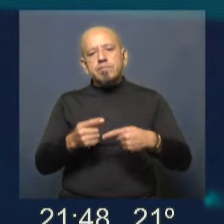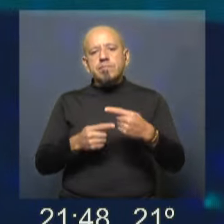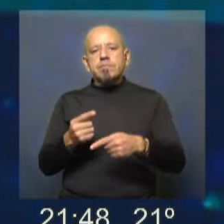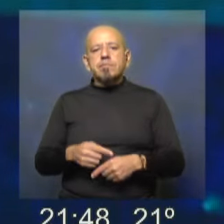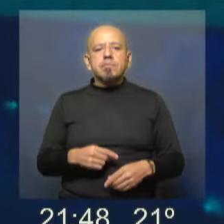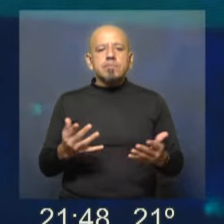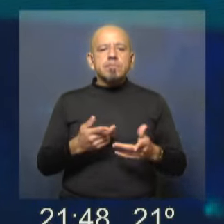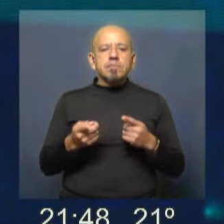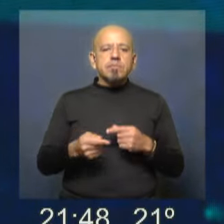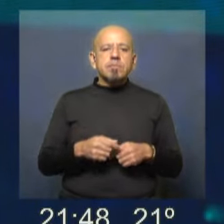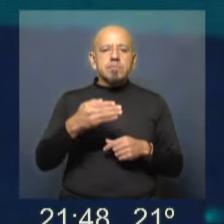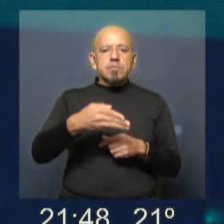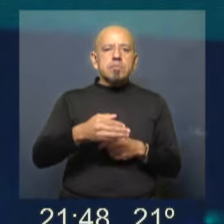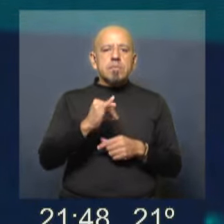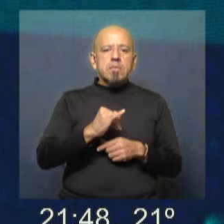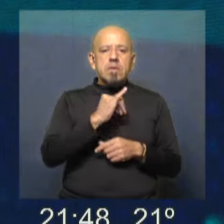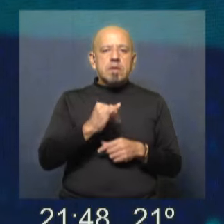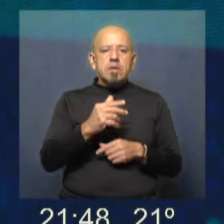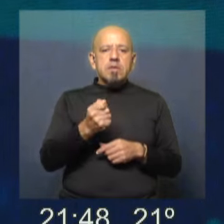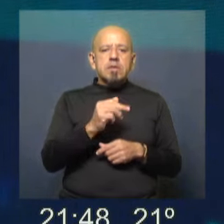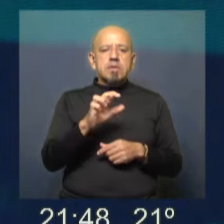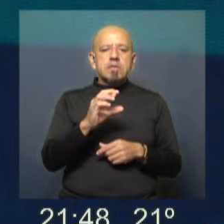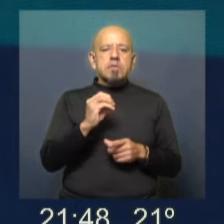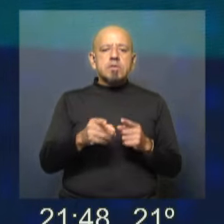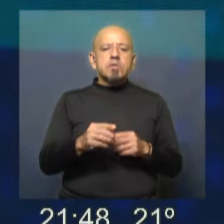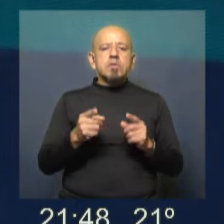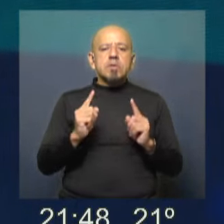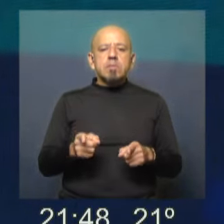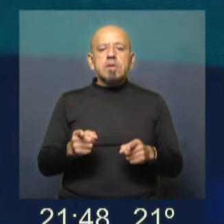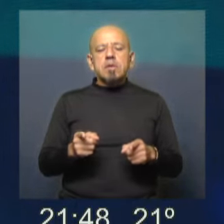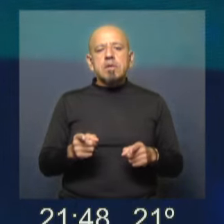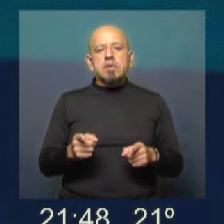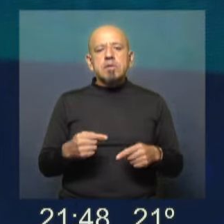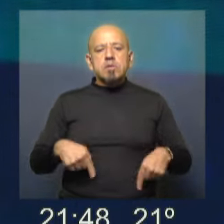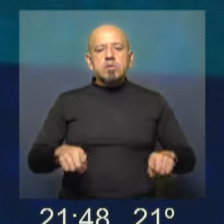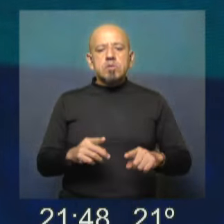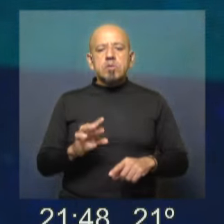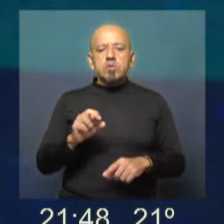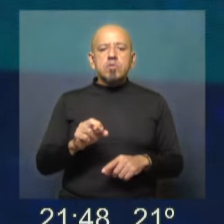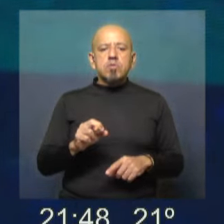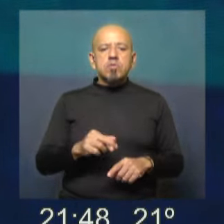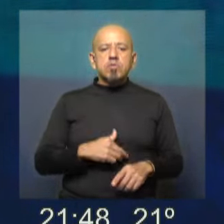reestrenó por Bizarro, que eso me tiene re contenta, y también se estrenó un remix de